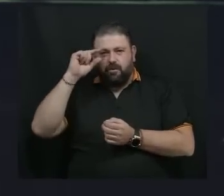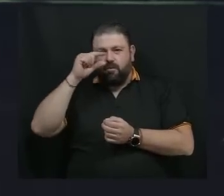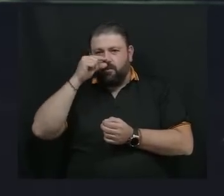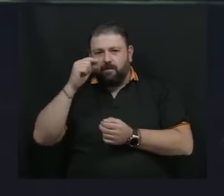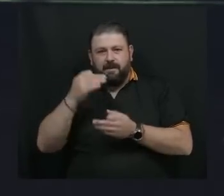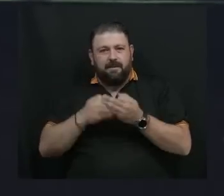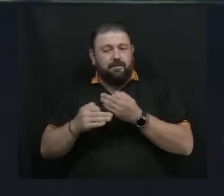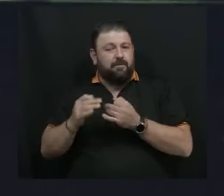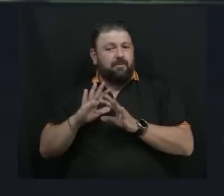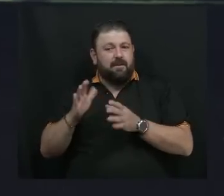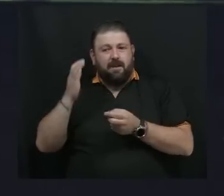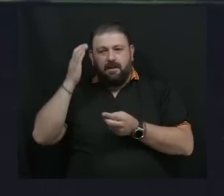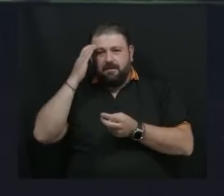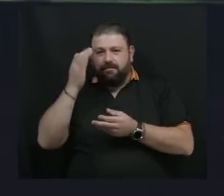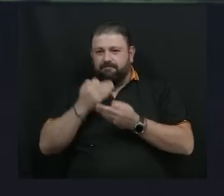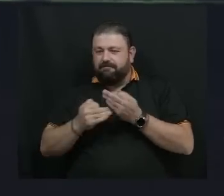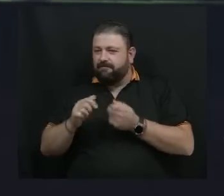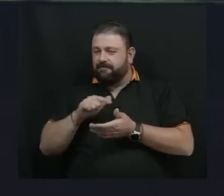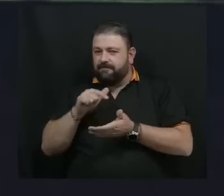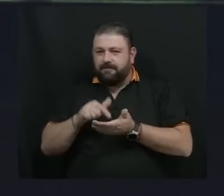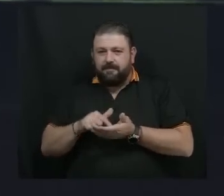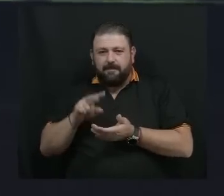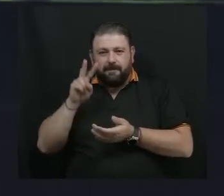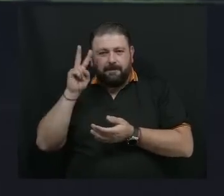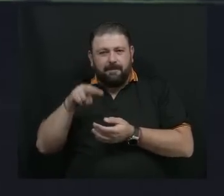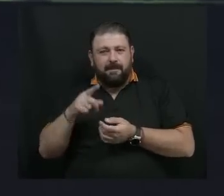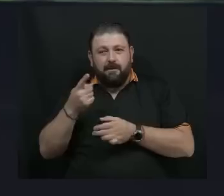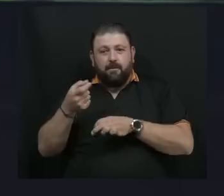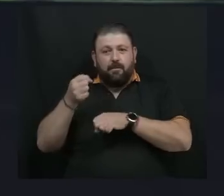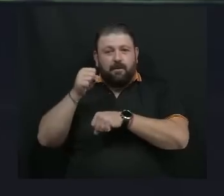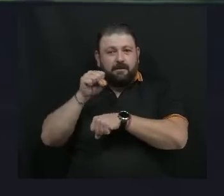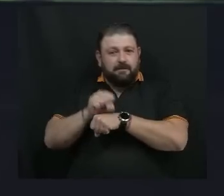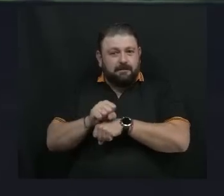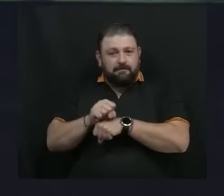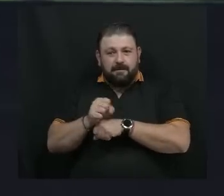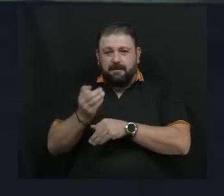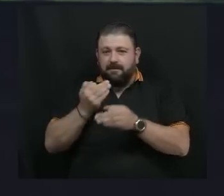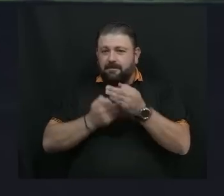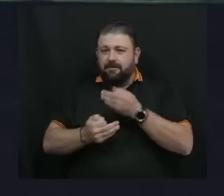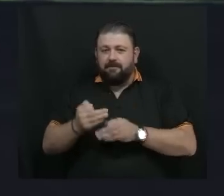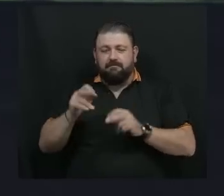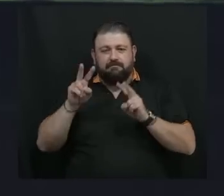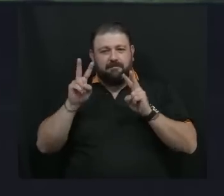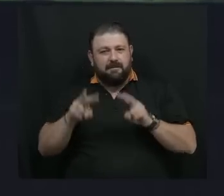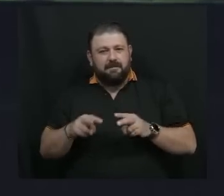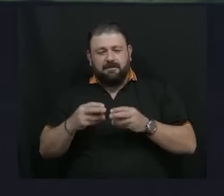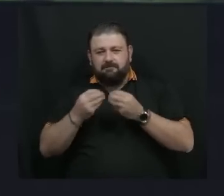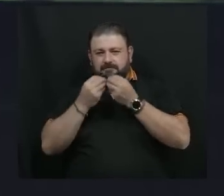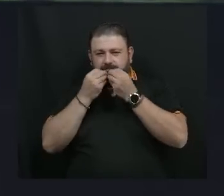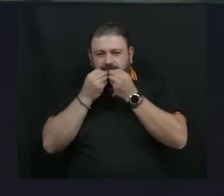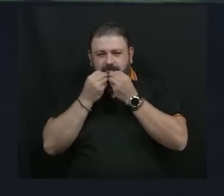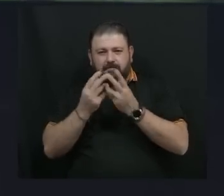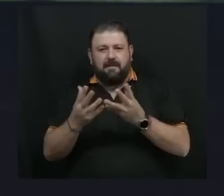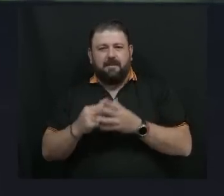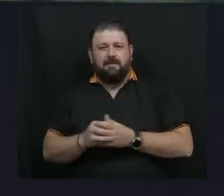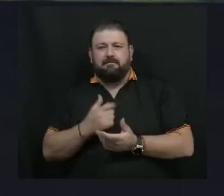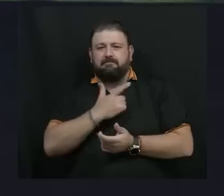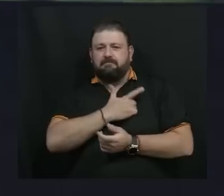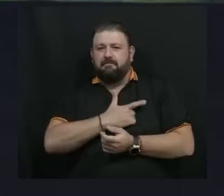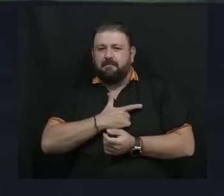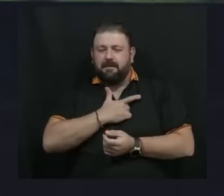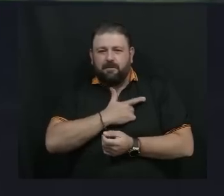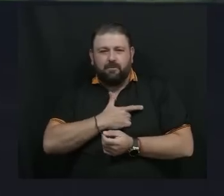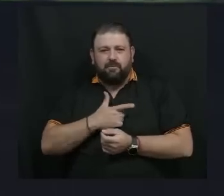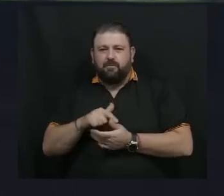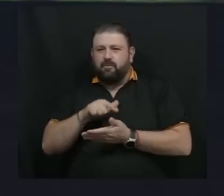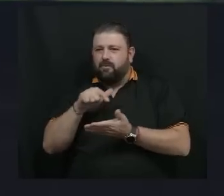Dubái y estar en Dubái una semana fue algo definitivamente maravilloso. Estar en